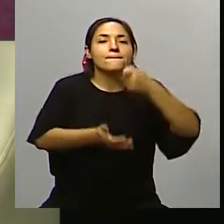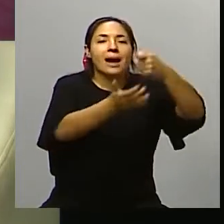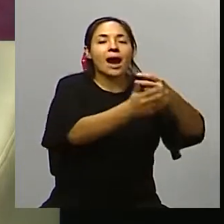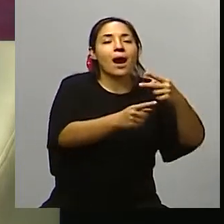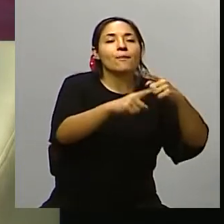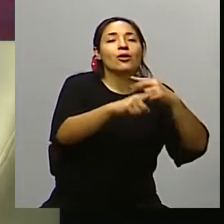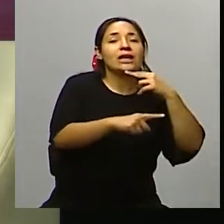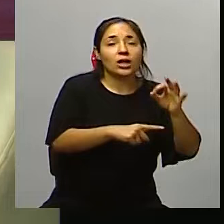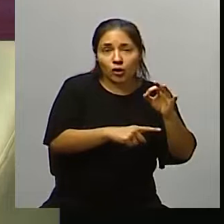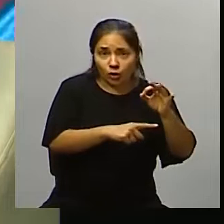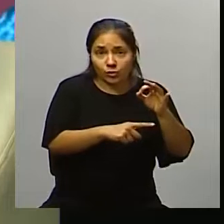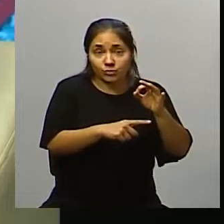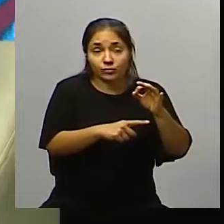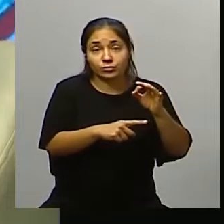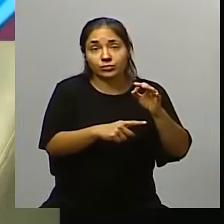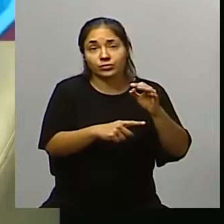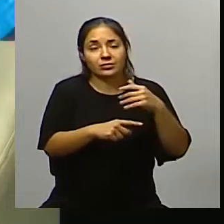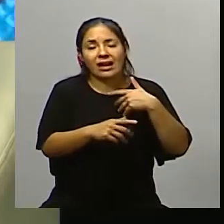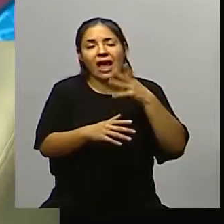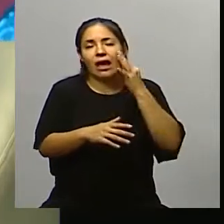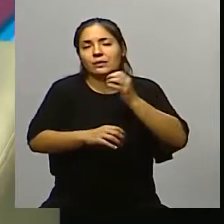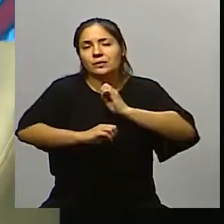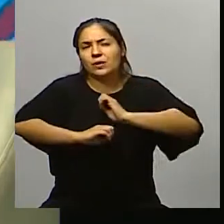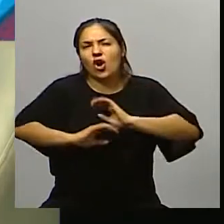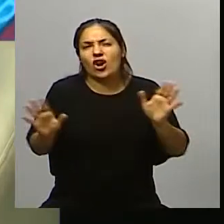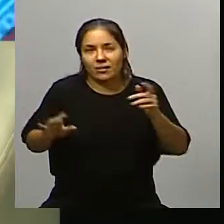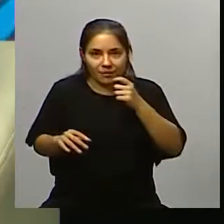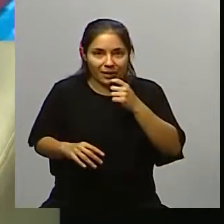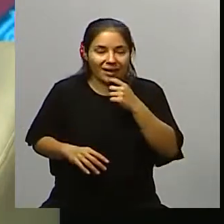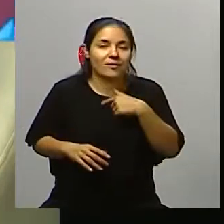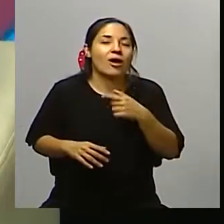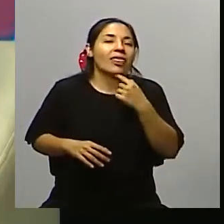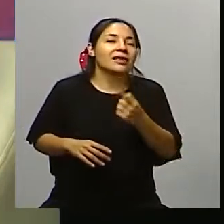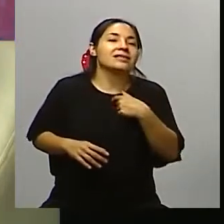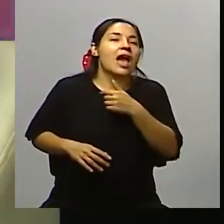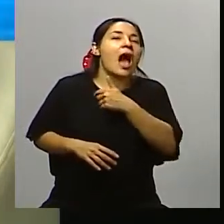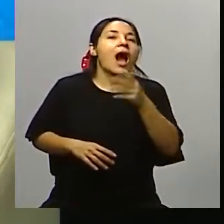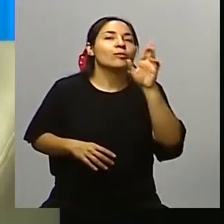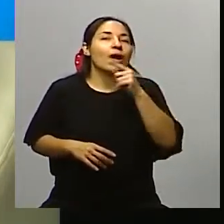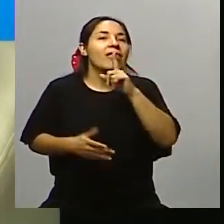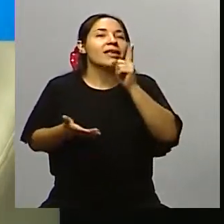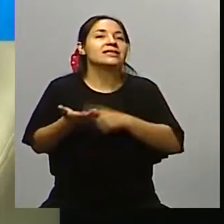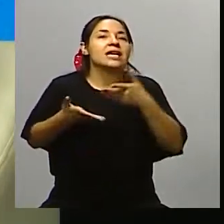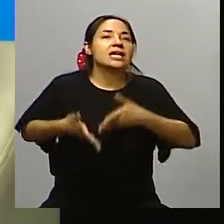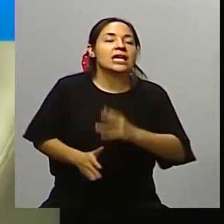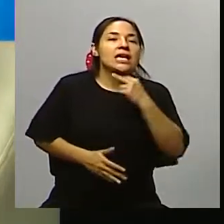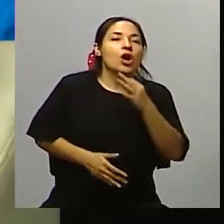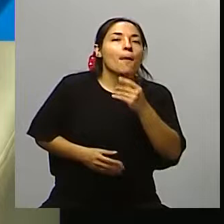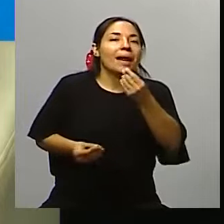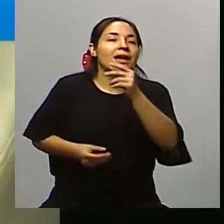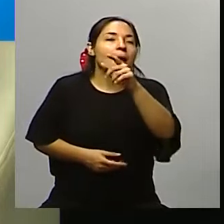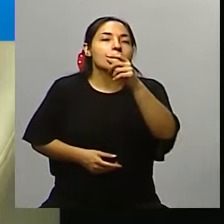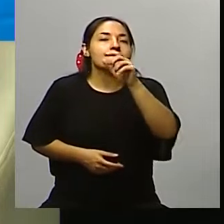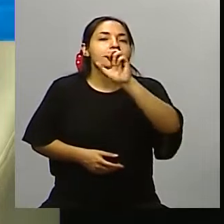esto de que, algo espantoso, ¿no? Tienen hijos para cobrar un plan y demás. Sí. Y en el gobierno